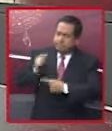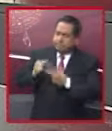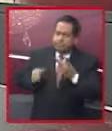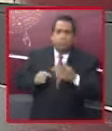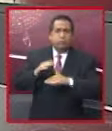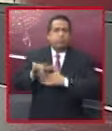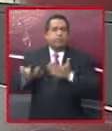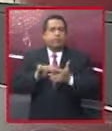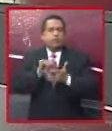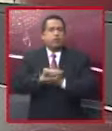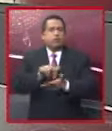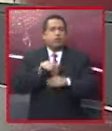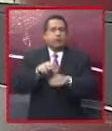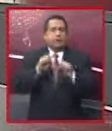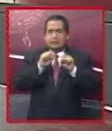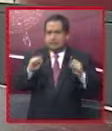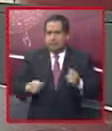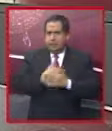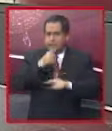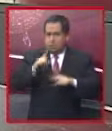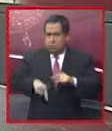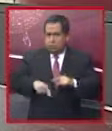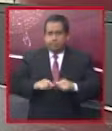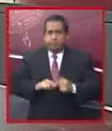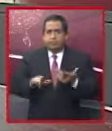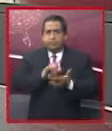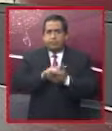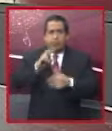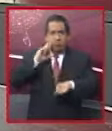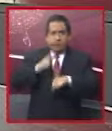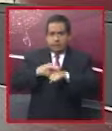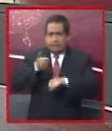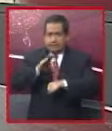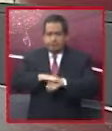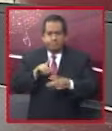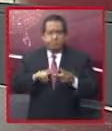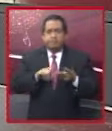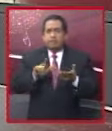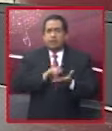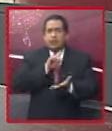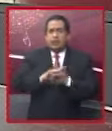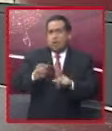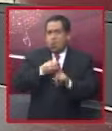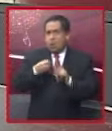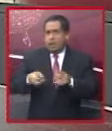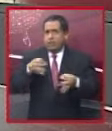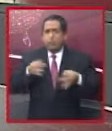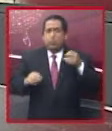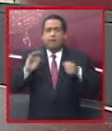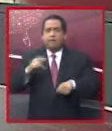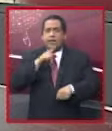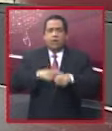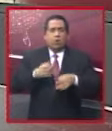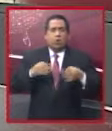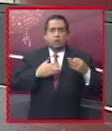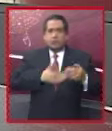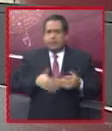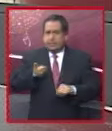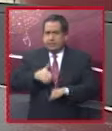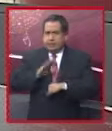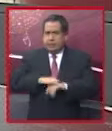la Ley General del Sistema Nacional Anticorrupción, la Ley General de Responsabilidades Administrativas y la Ley Orgánica del Tribunal Federal de